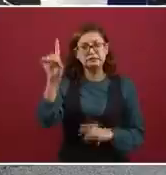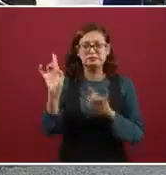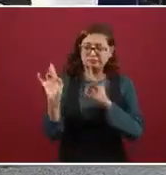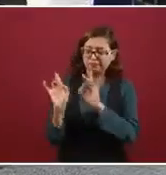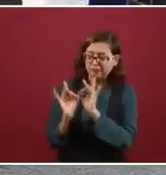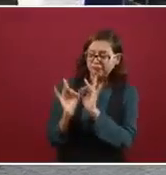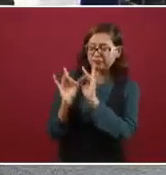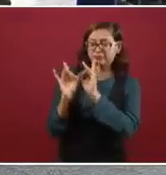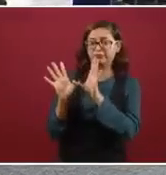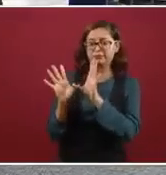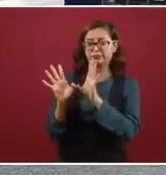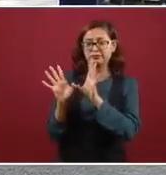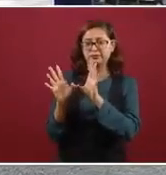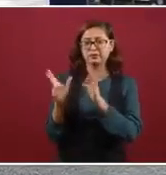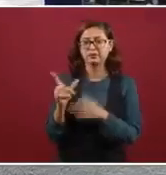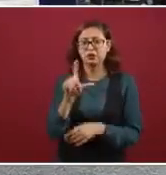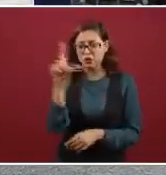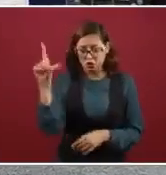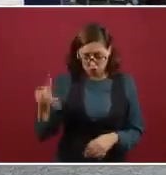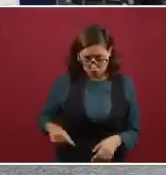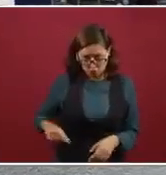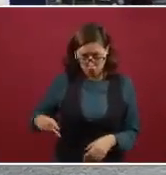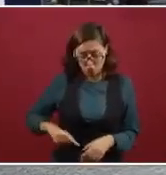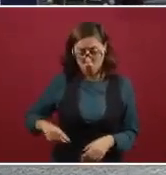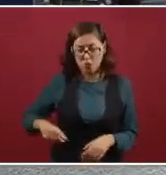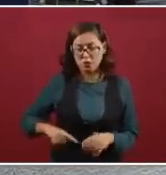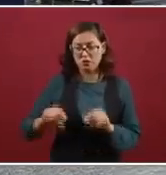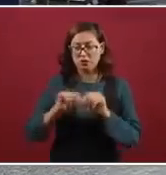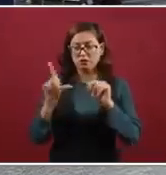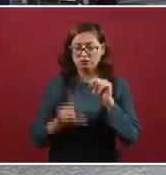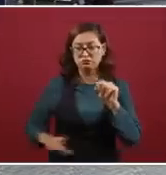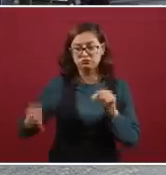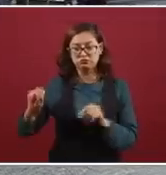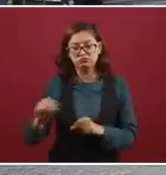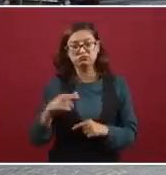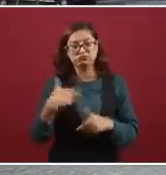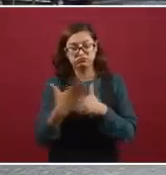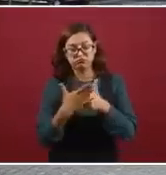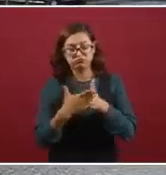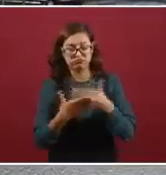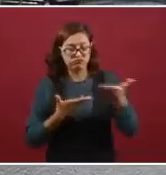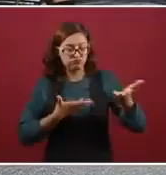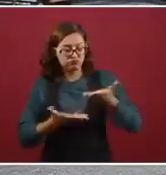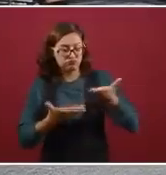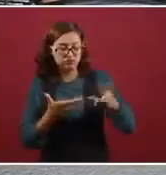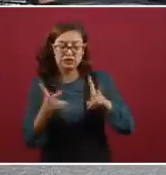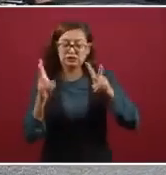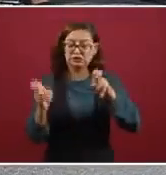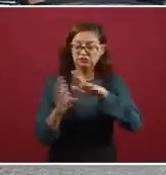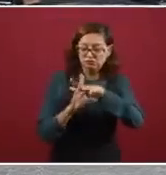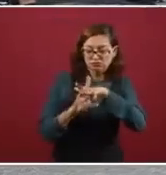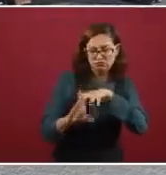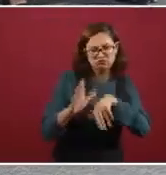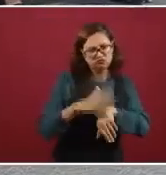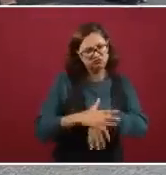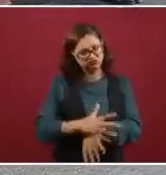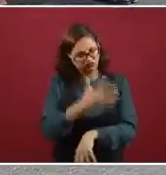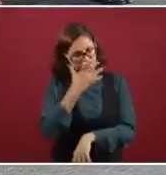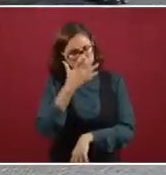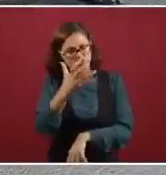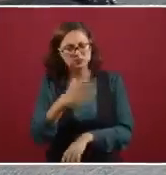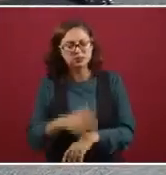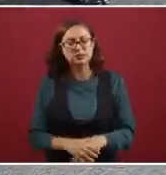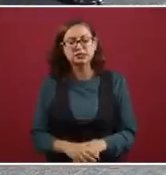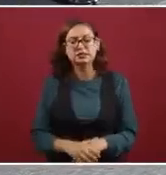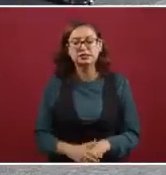¿endurecerá el gobierno la postura en el marco de las negociaciones con Estados Unidos en el tema migratorio? Es decir, ¿la exigencia de que